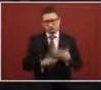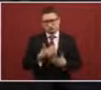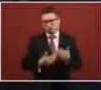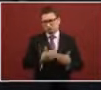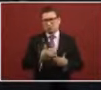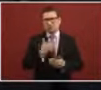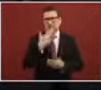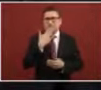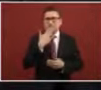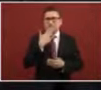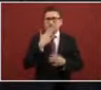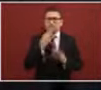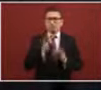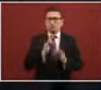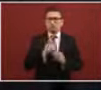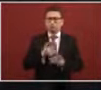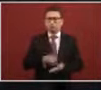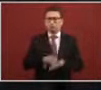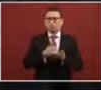bastante favorables